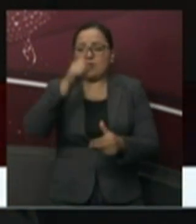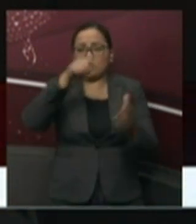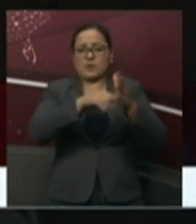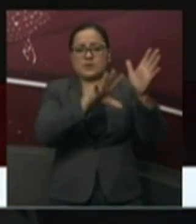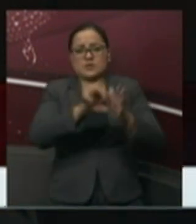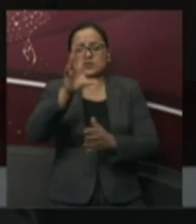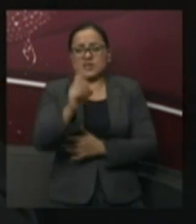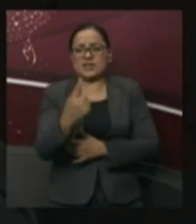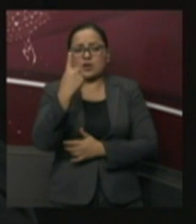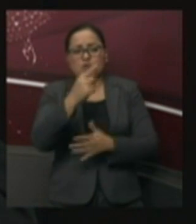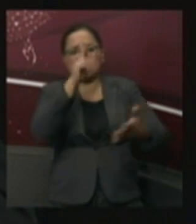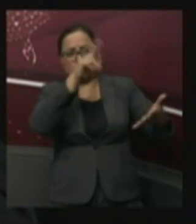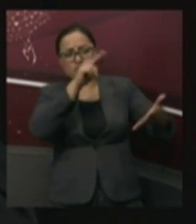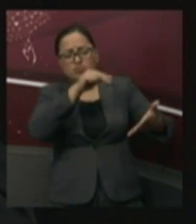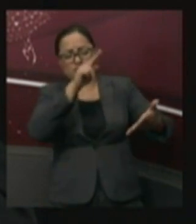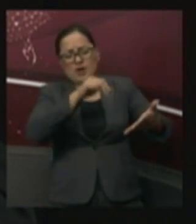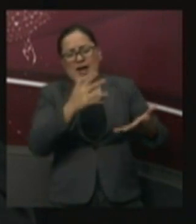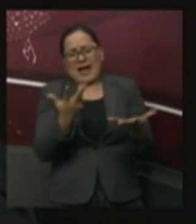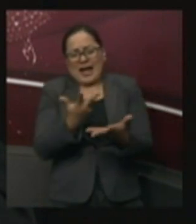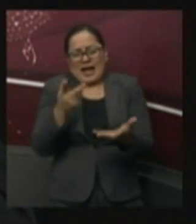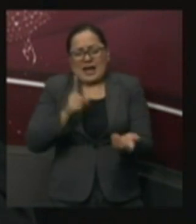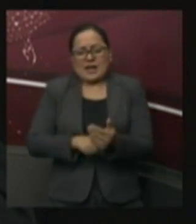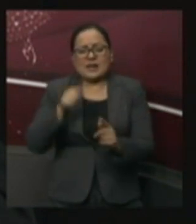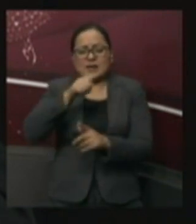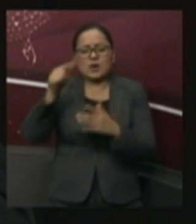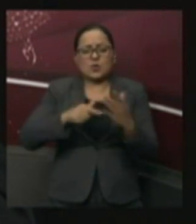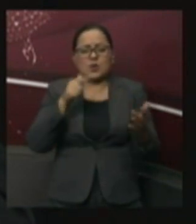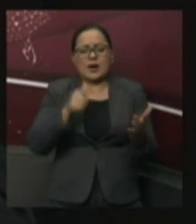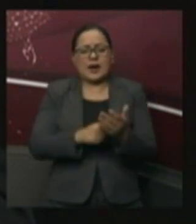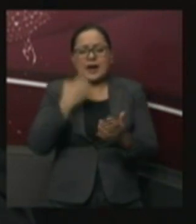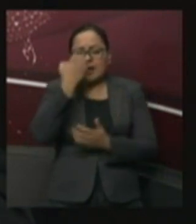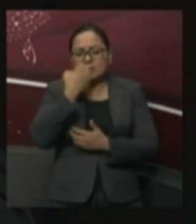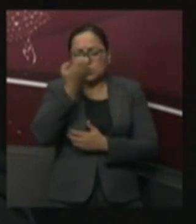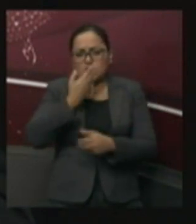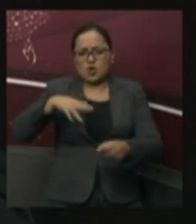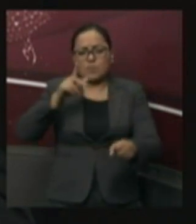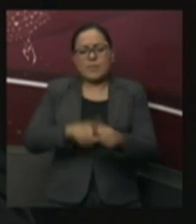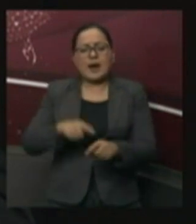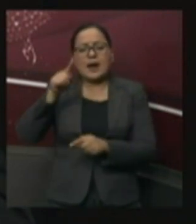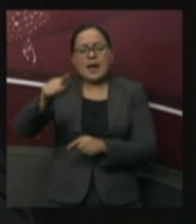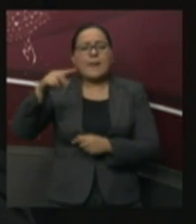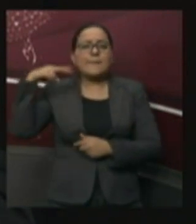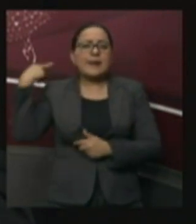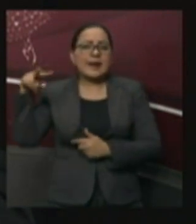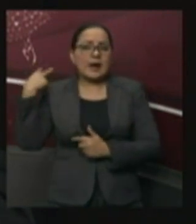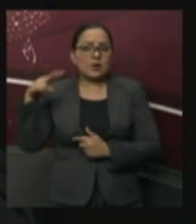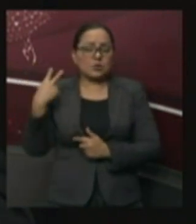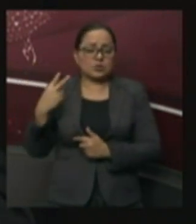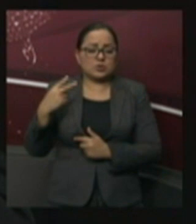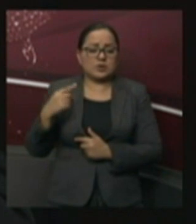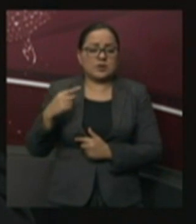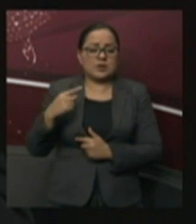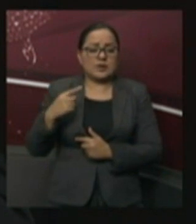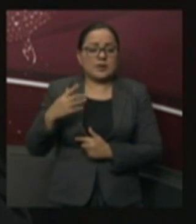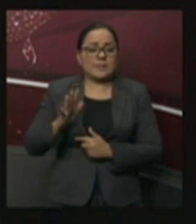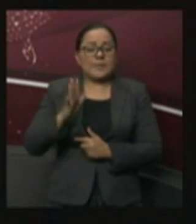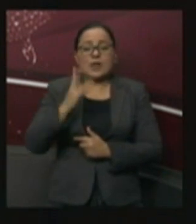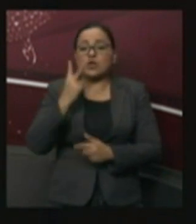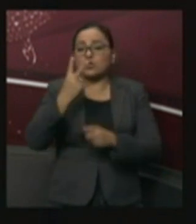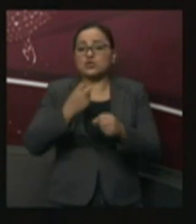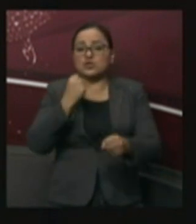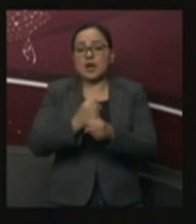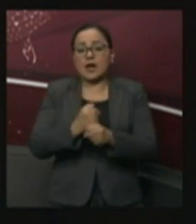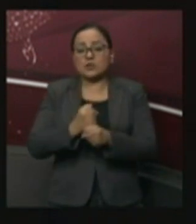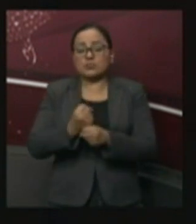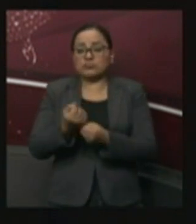José Chávez Morado, que lo pintó en la Escuela Normal de Veracruz, fue encalado a los 2 años, es decir,